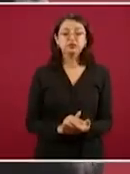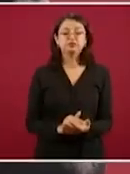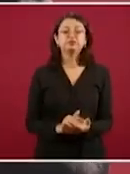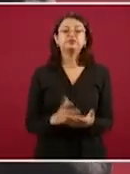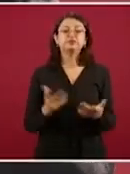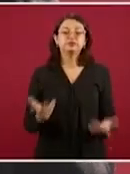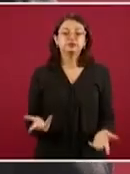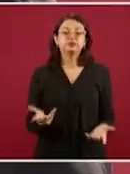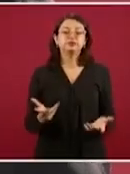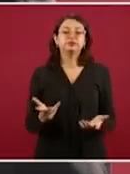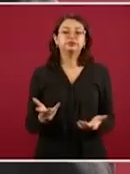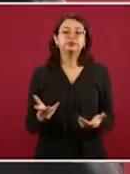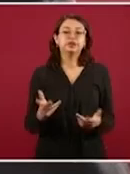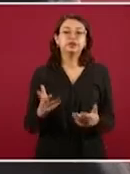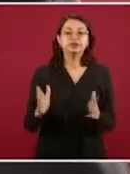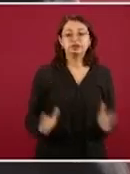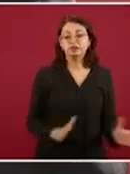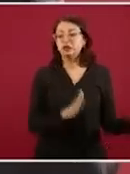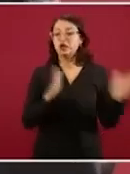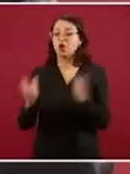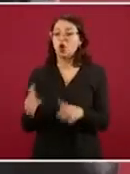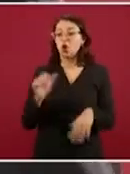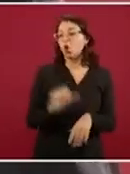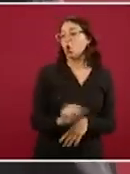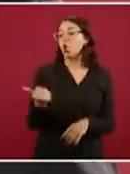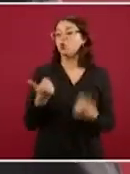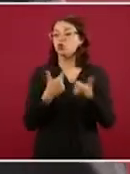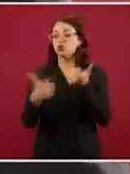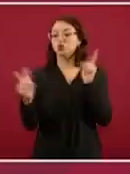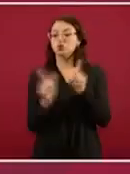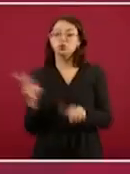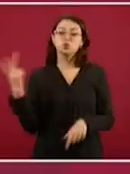Hubo la llamada alternancia y que supuestamente